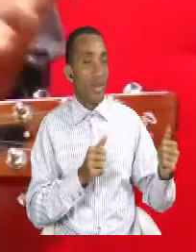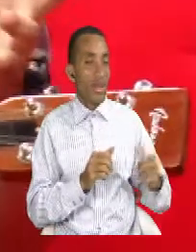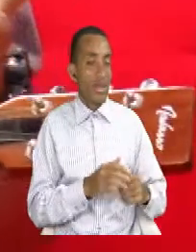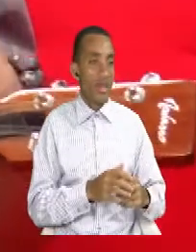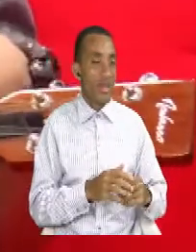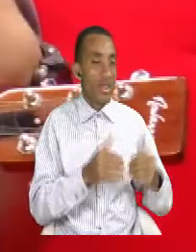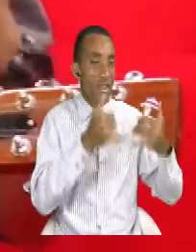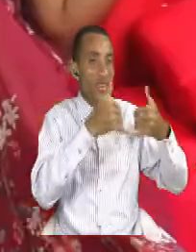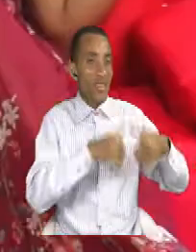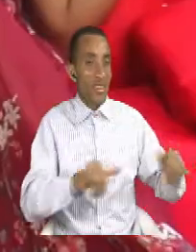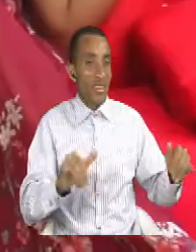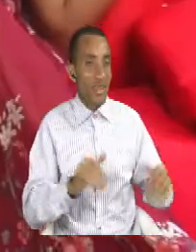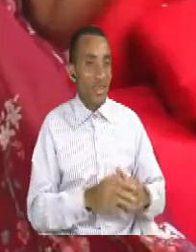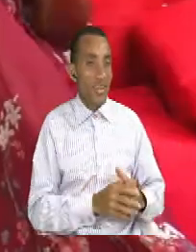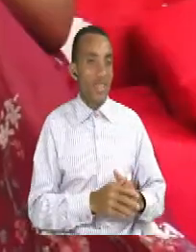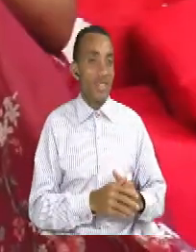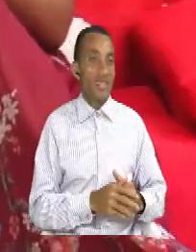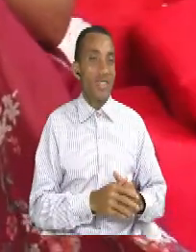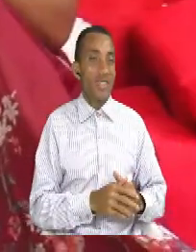y